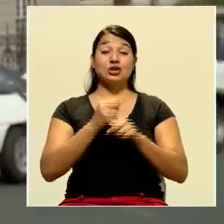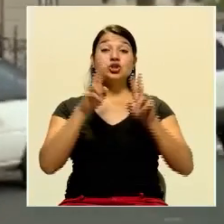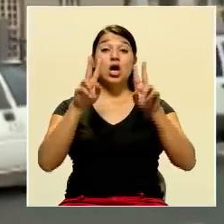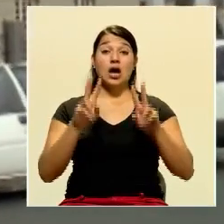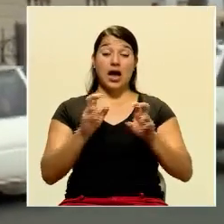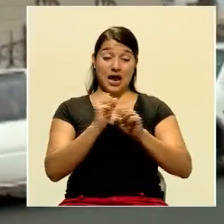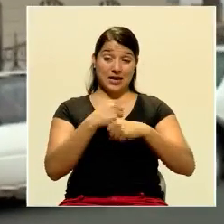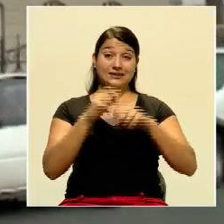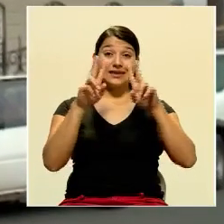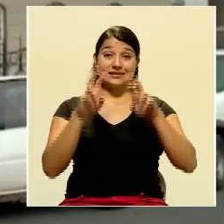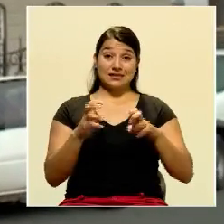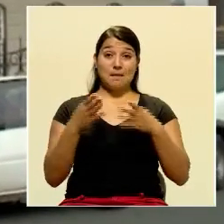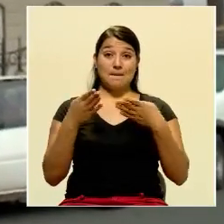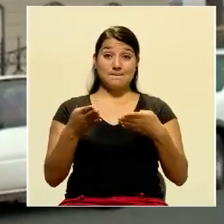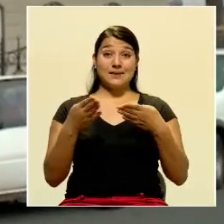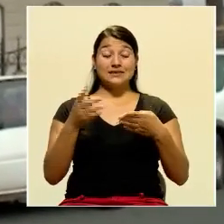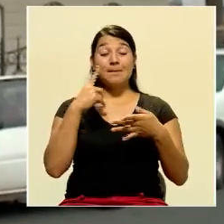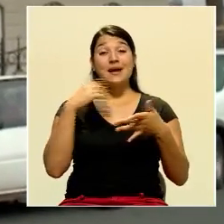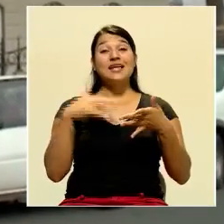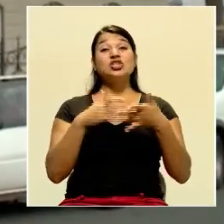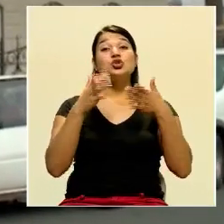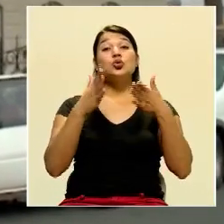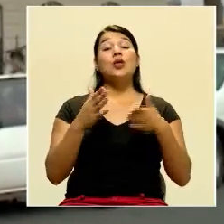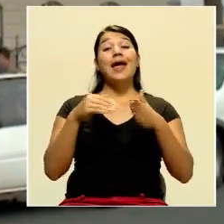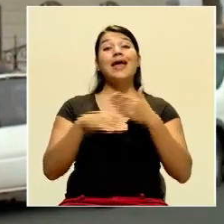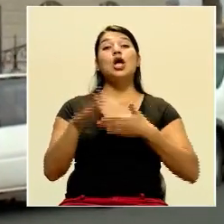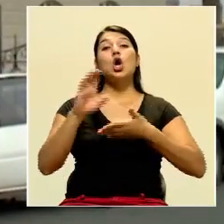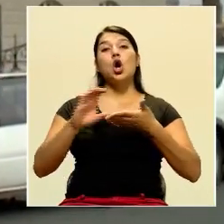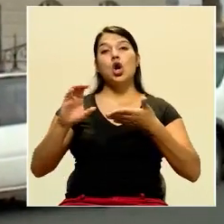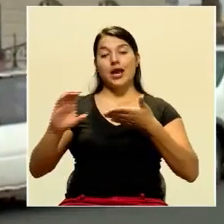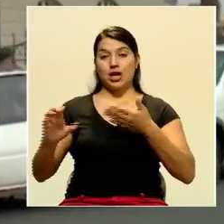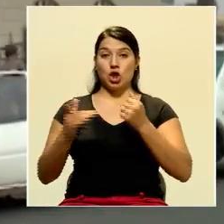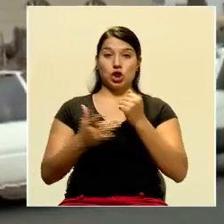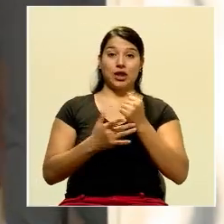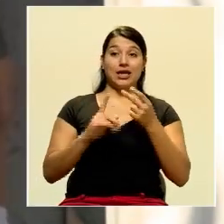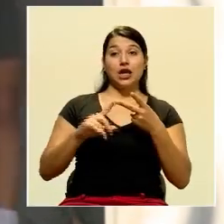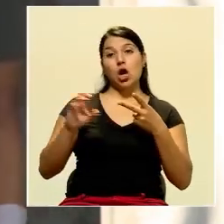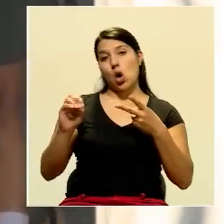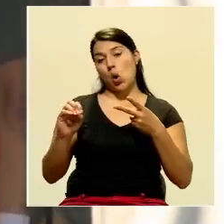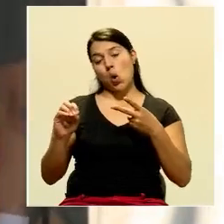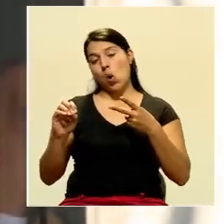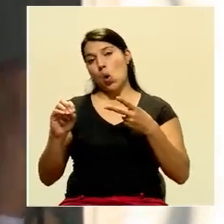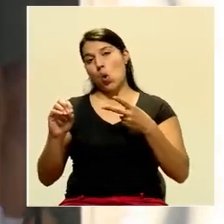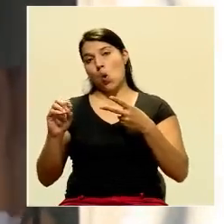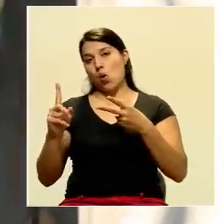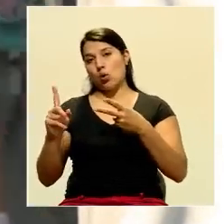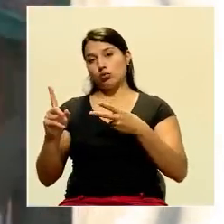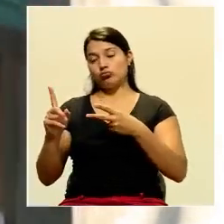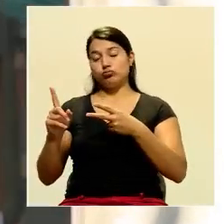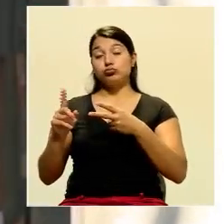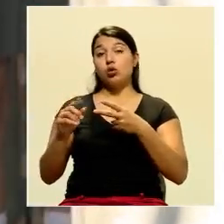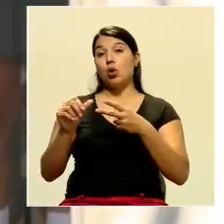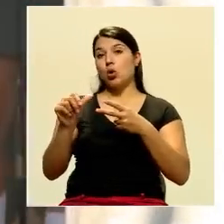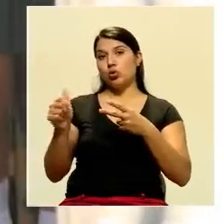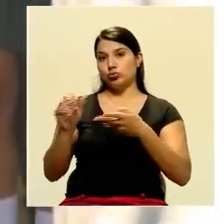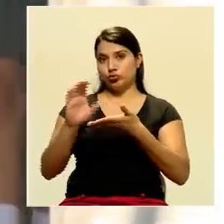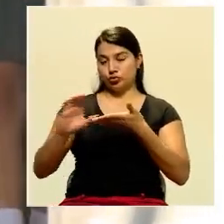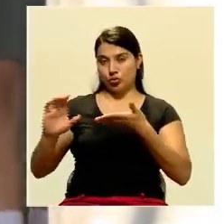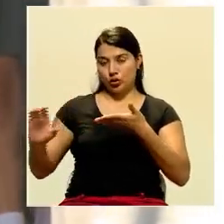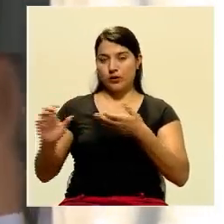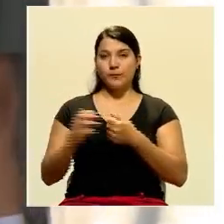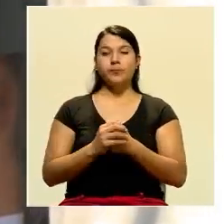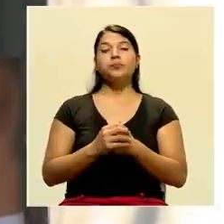de bachillerato para aquellos estudiantes de colegios académicos y técnicos que deben una o más asignaturas en educación formal. La